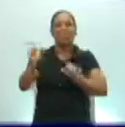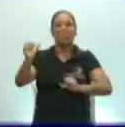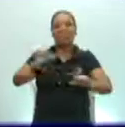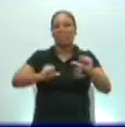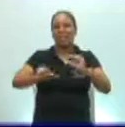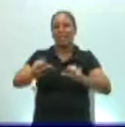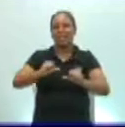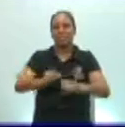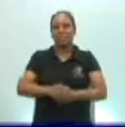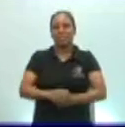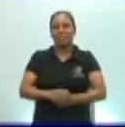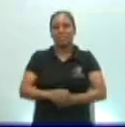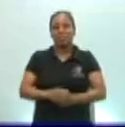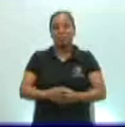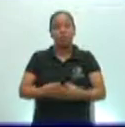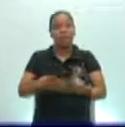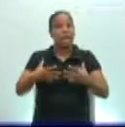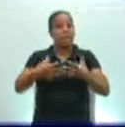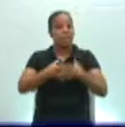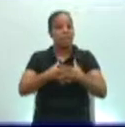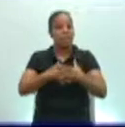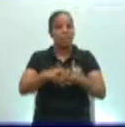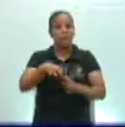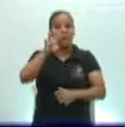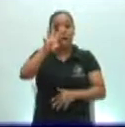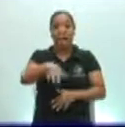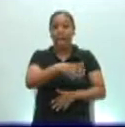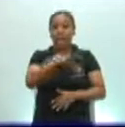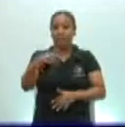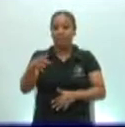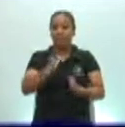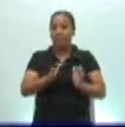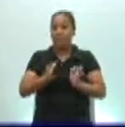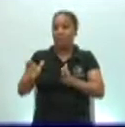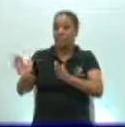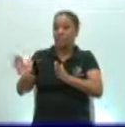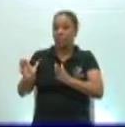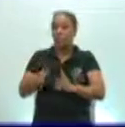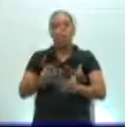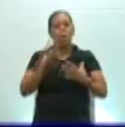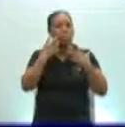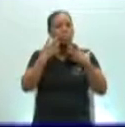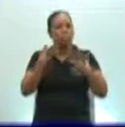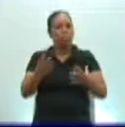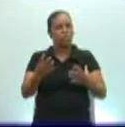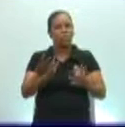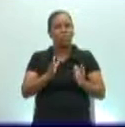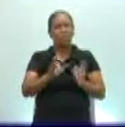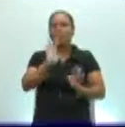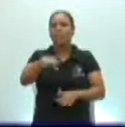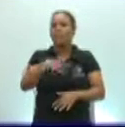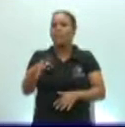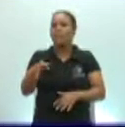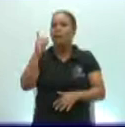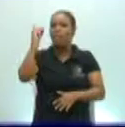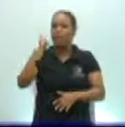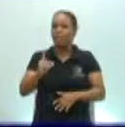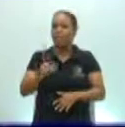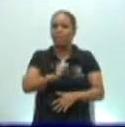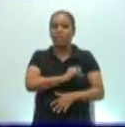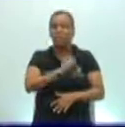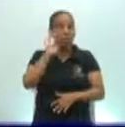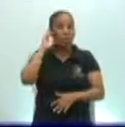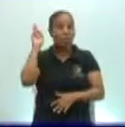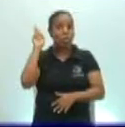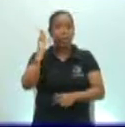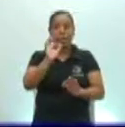química. Con respecto a la tabla periódica, ya vimos que es una importante tabla de datos y quiero recordarles que los elementos